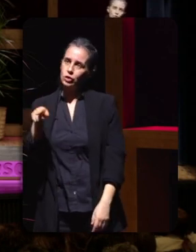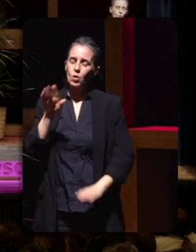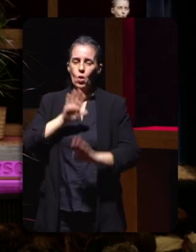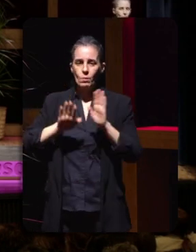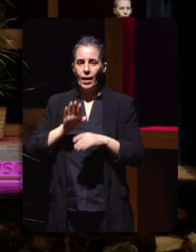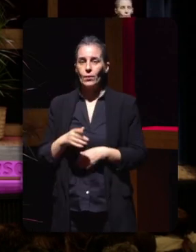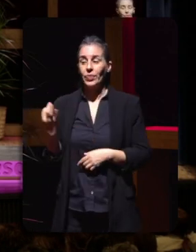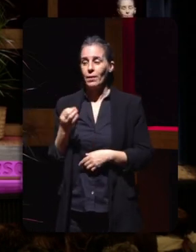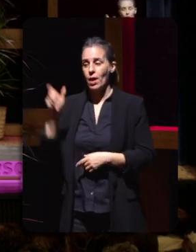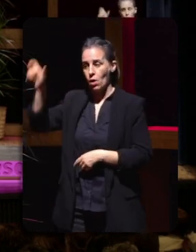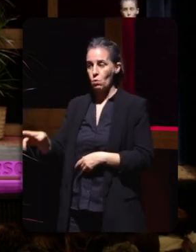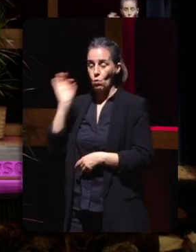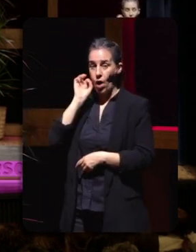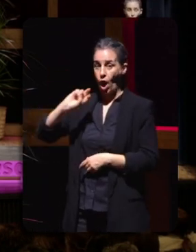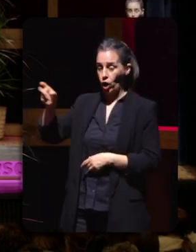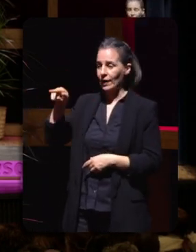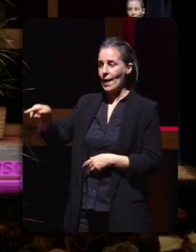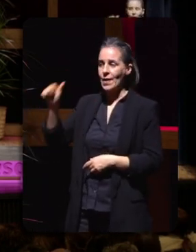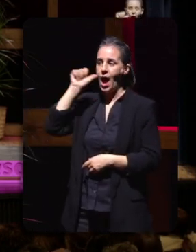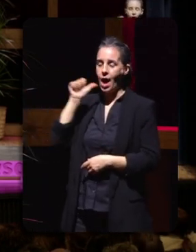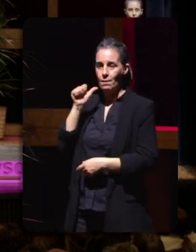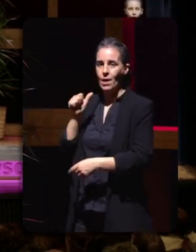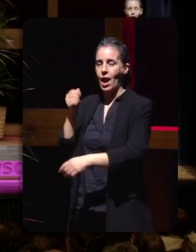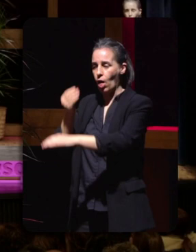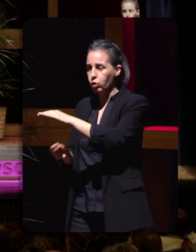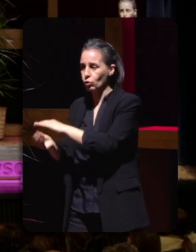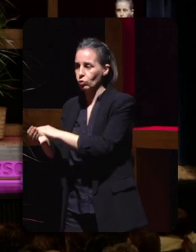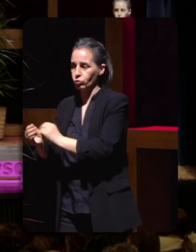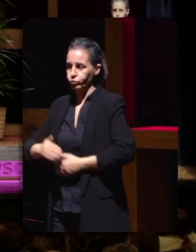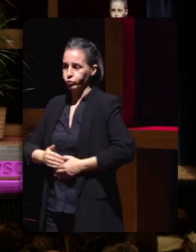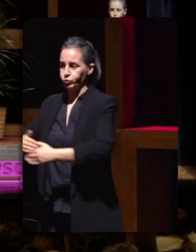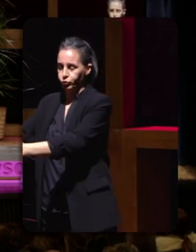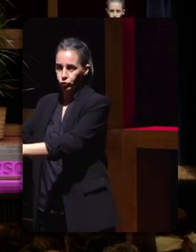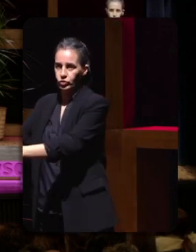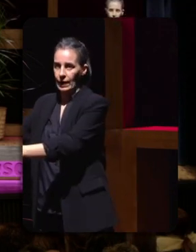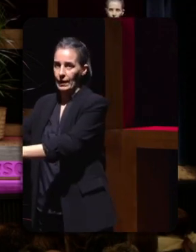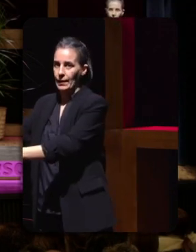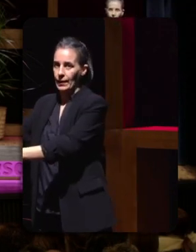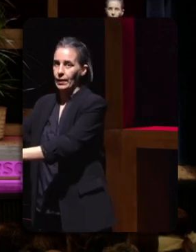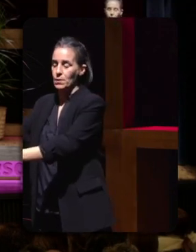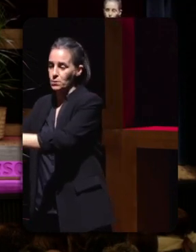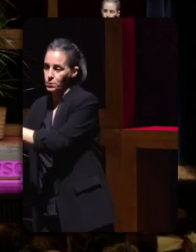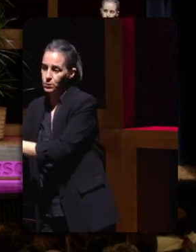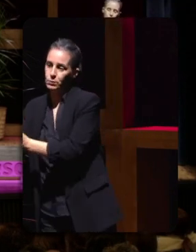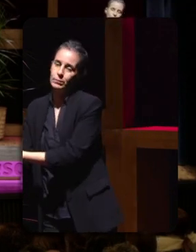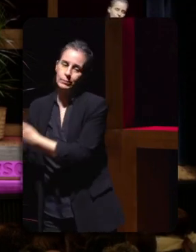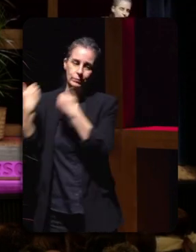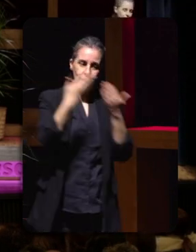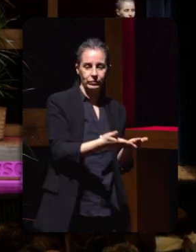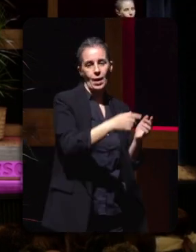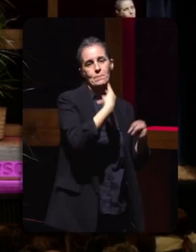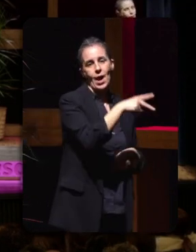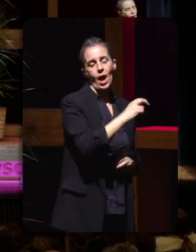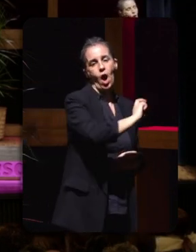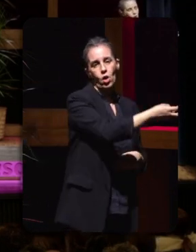a otra mujer para que geste los hijos que otras u otros no podrían parir vale esto Normalmente se paga